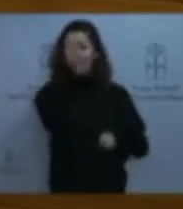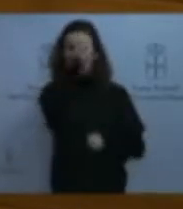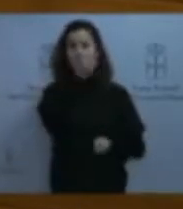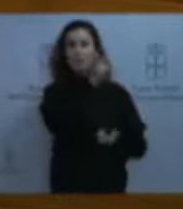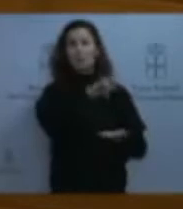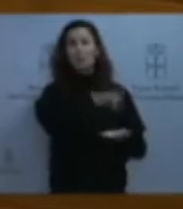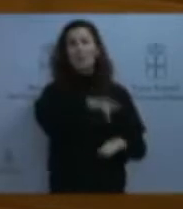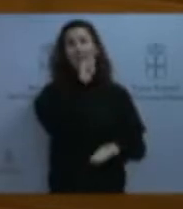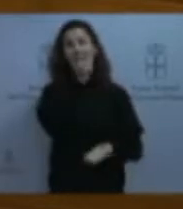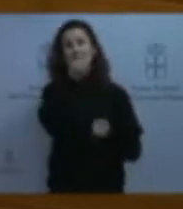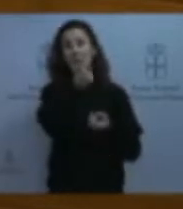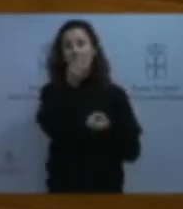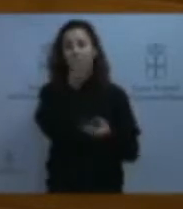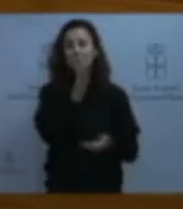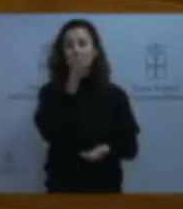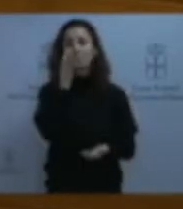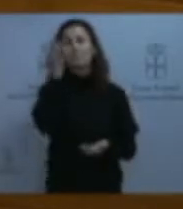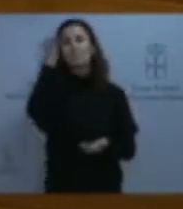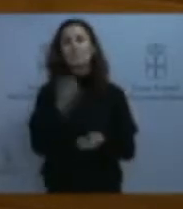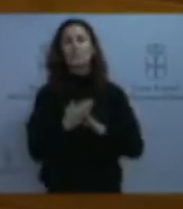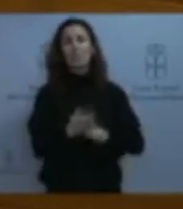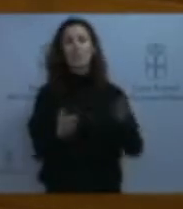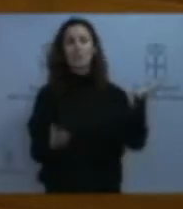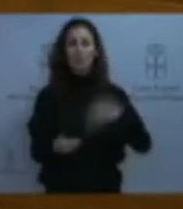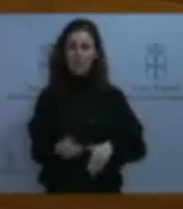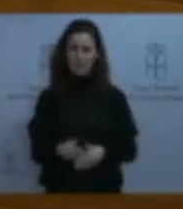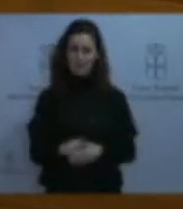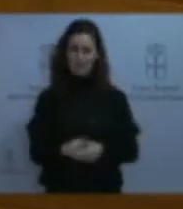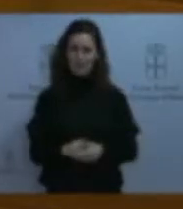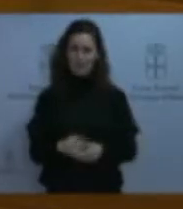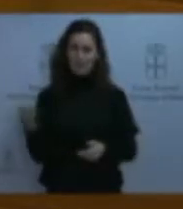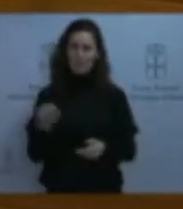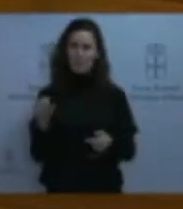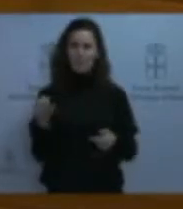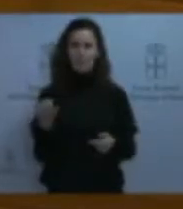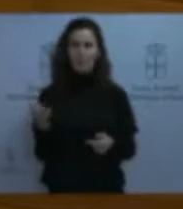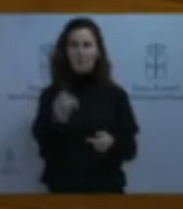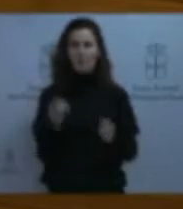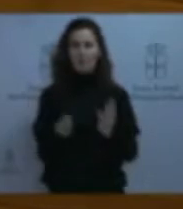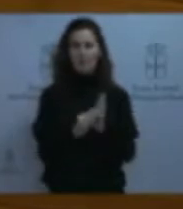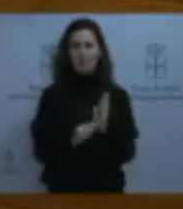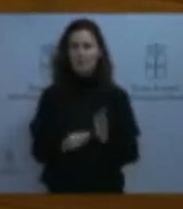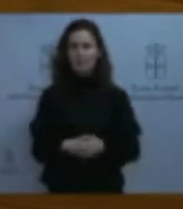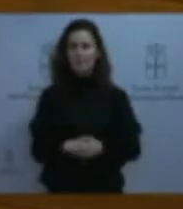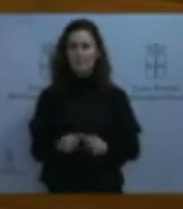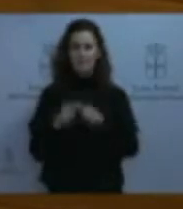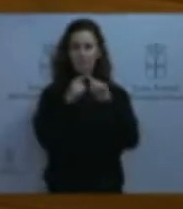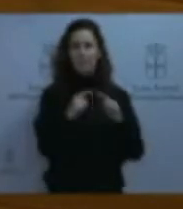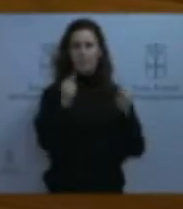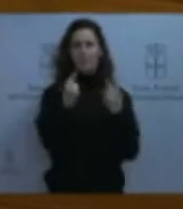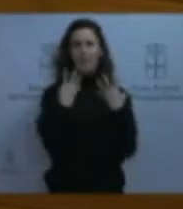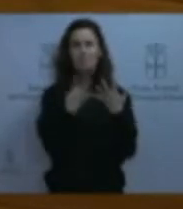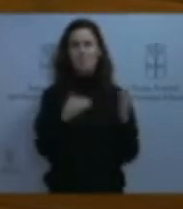Es más, estoy seguro que va a ser insuficiente. Cualquier análisis va a ser insuficiente porque habrá que esperar una serie completa. Le estaba diciendo antes, hay una media de